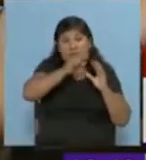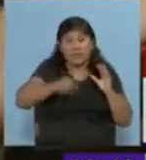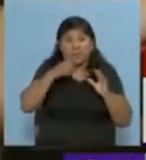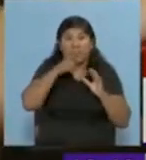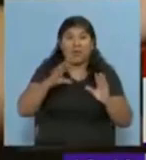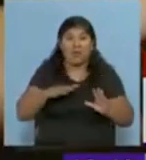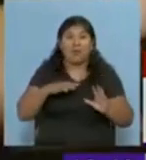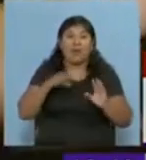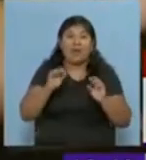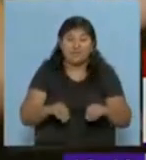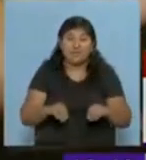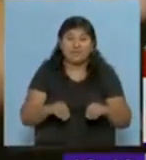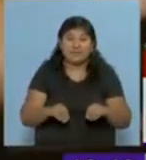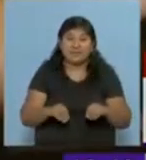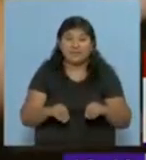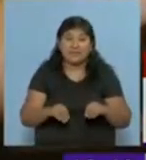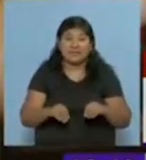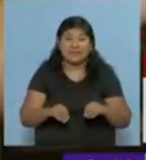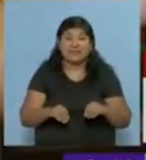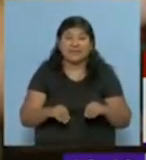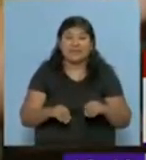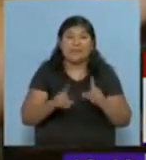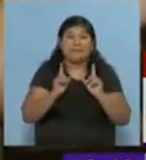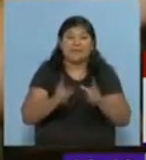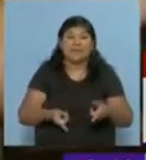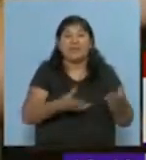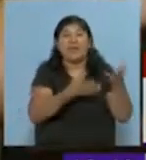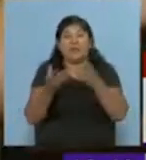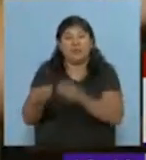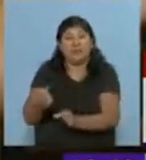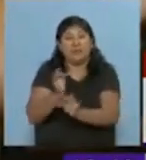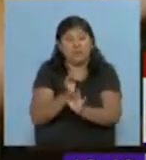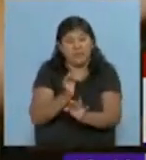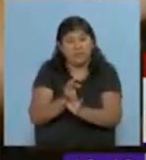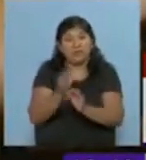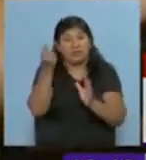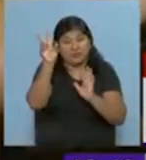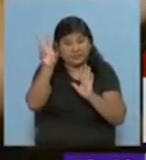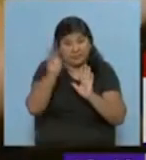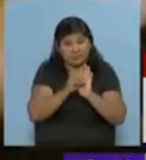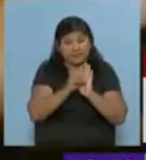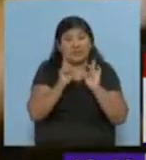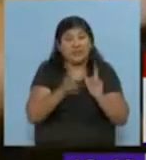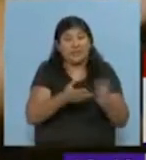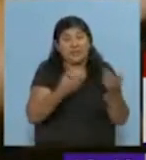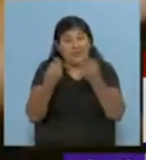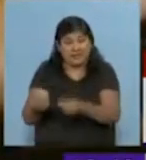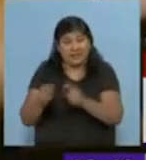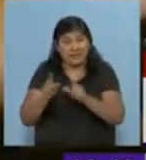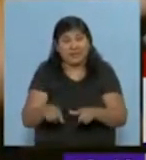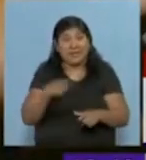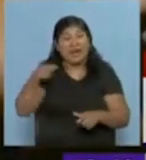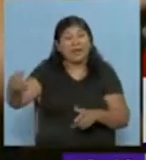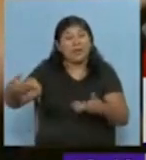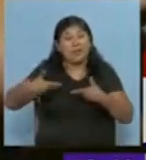eso se aumentaba la asignación por ayuda escolar, y ahora lo que habían pedido los